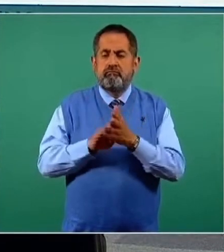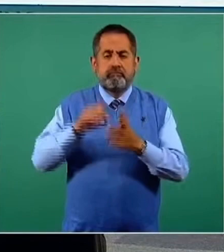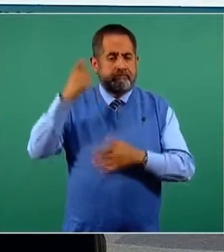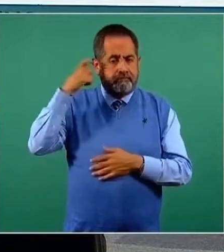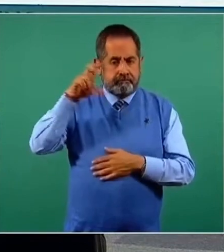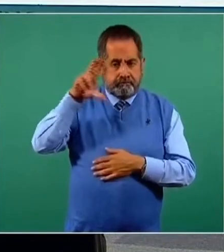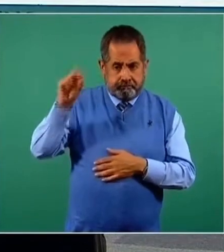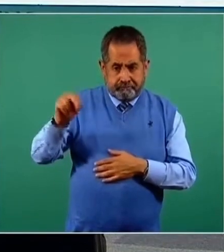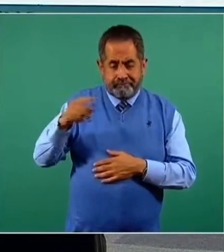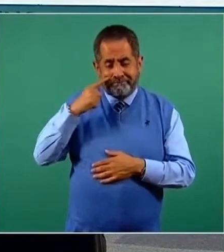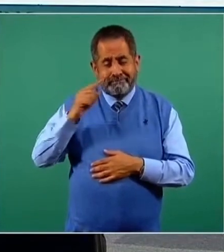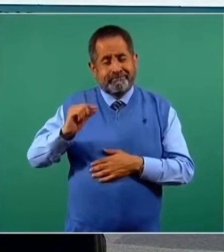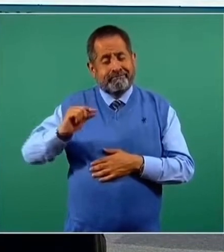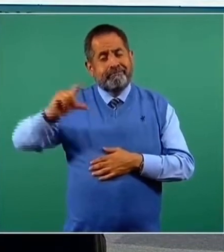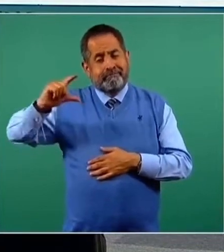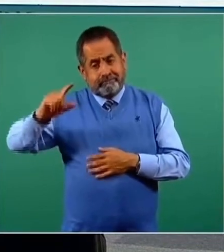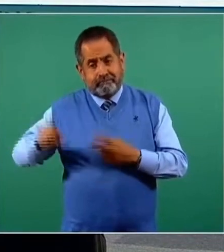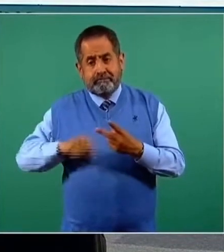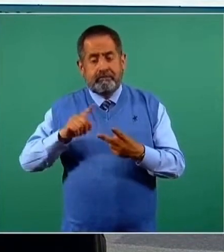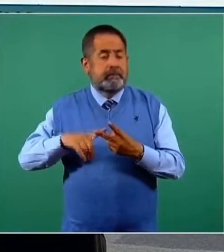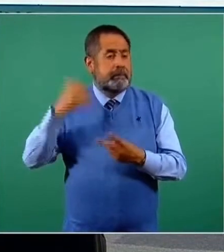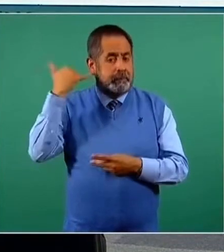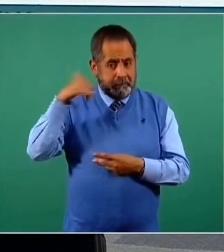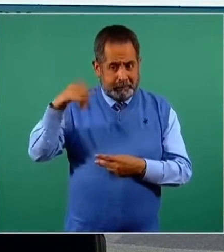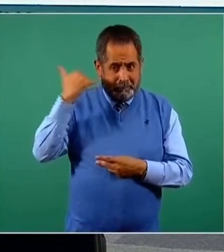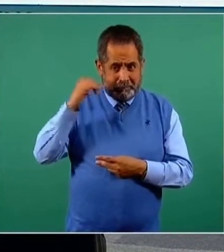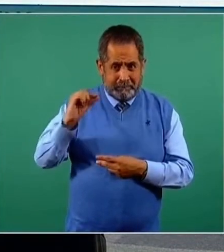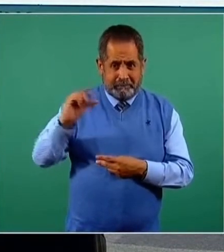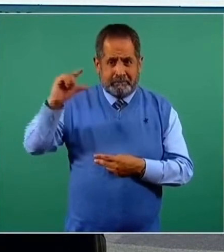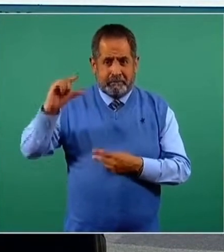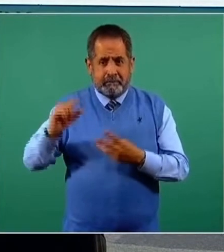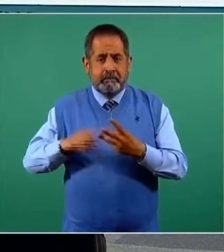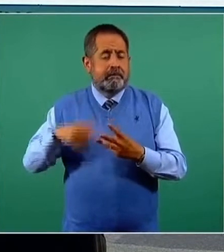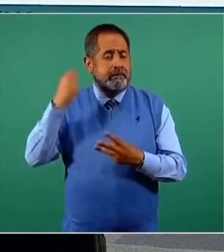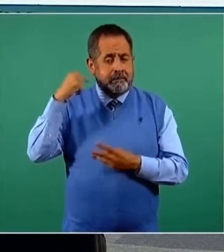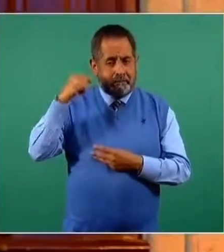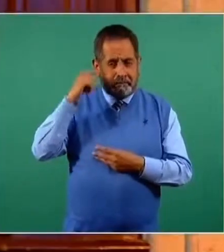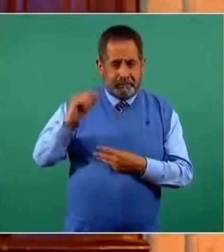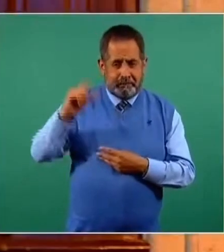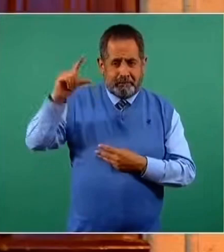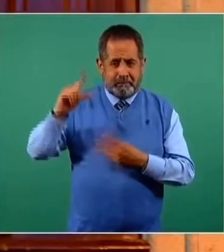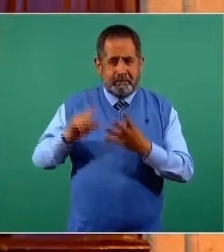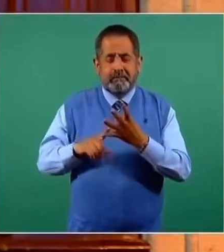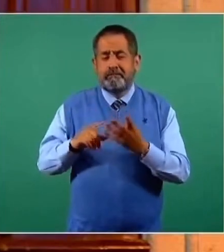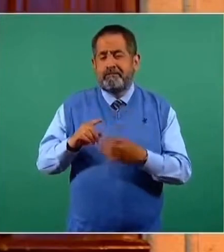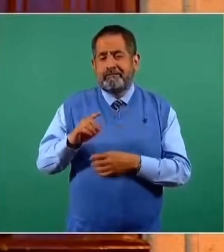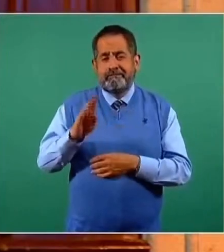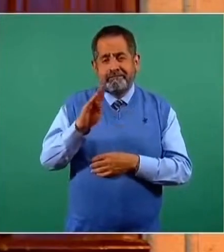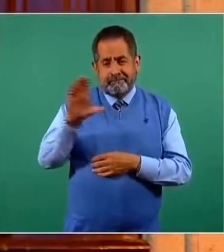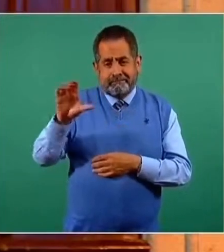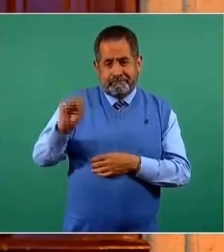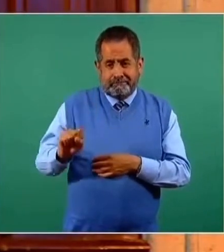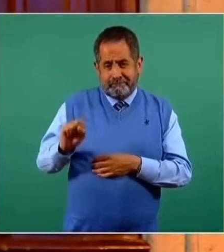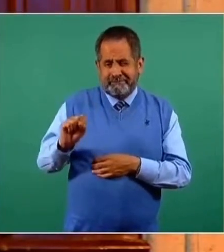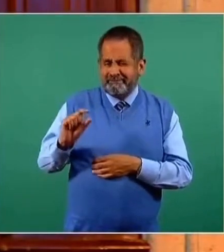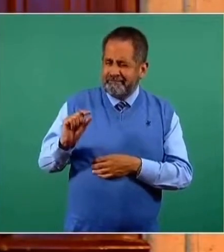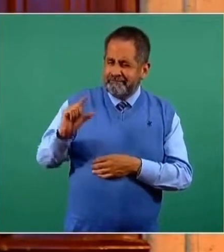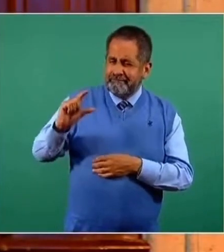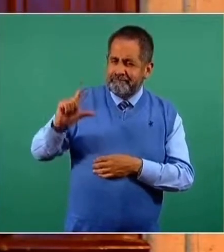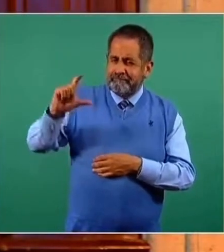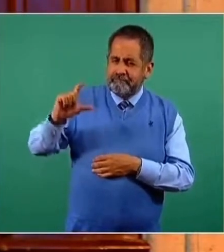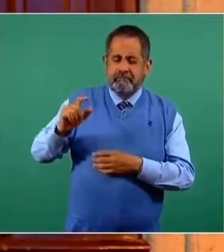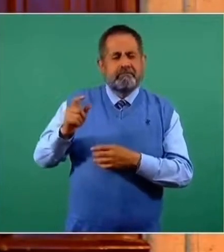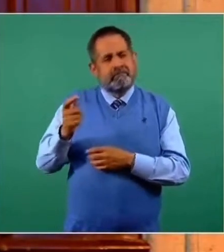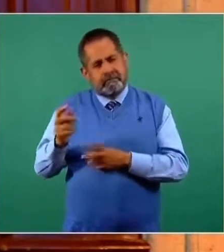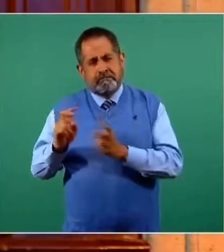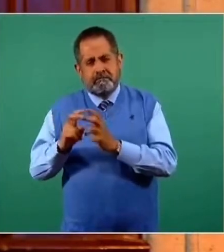Roo, estábamos destacando a Yucatán, a Tabasco y a Baja California Sur, un poco a Tamaulipas,